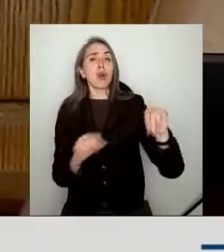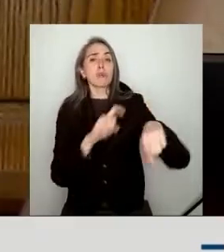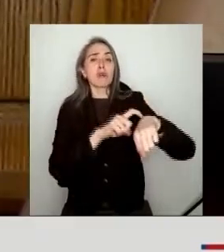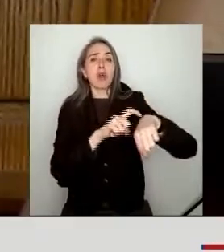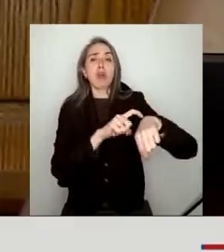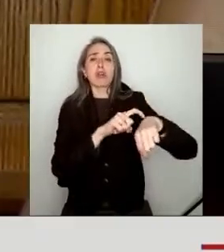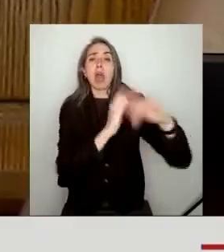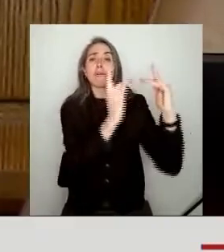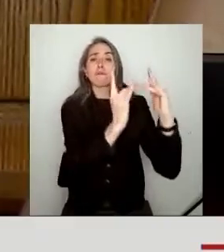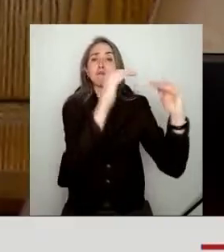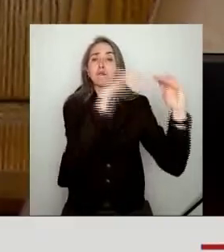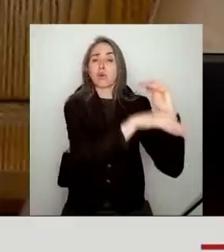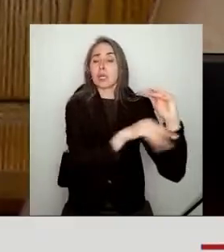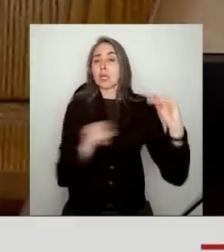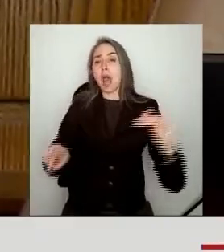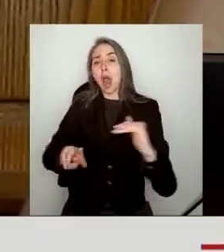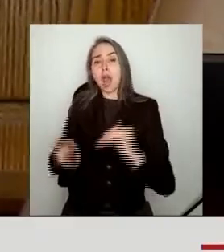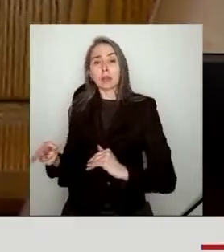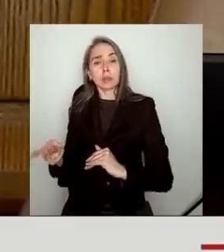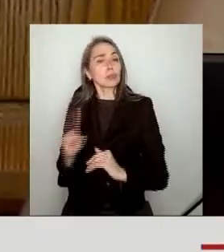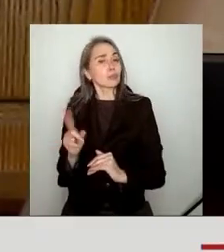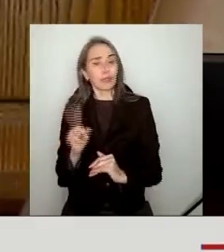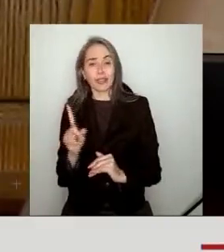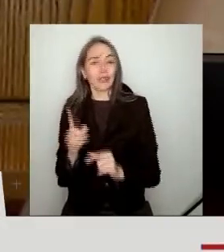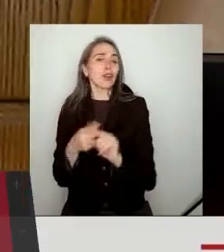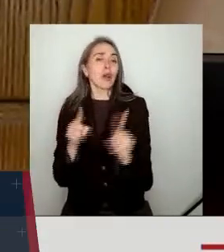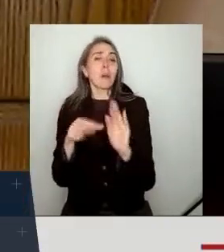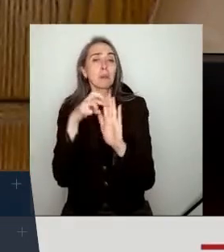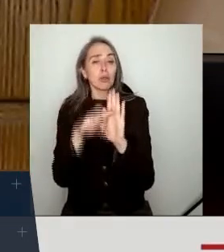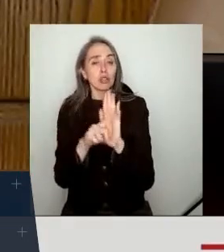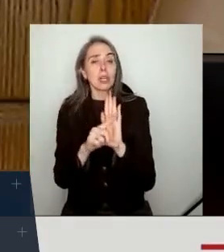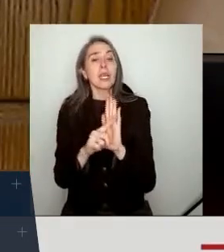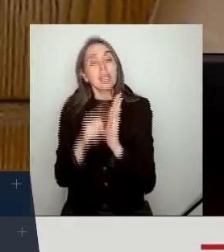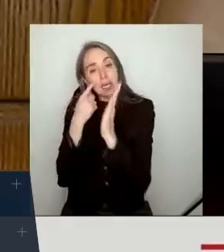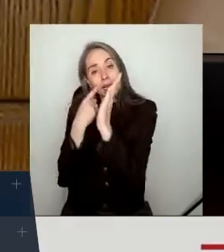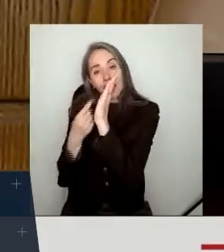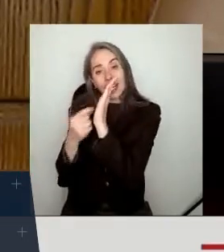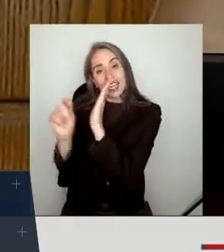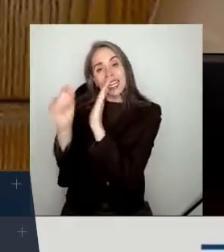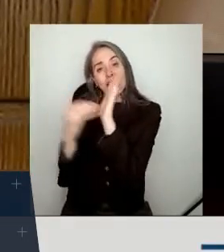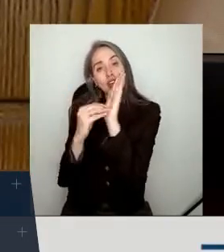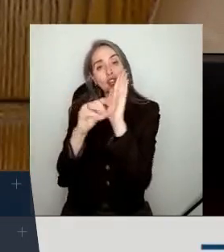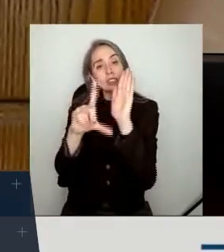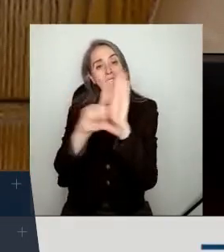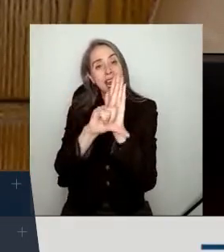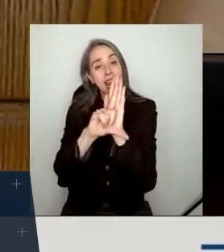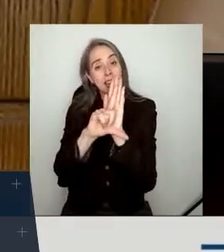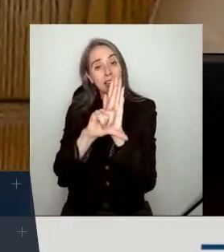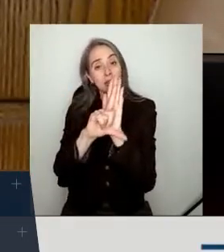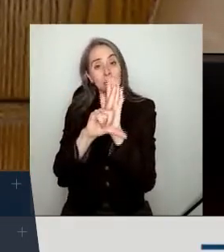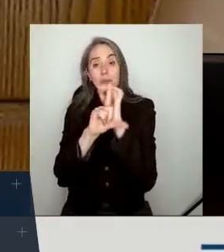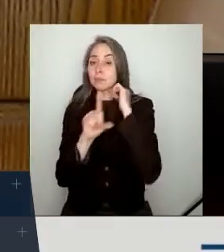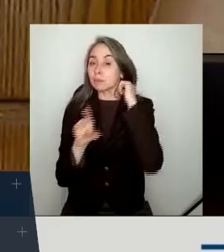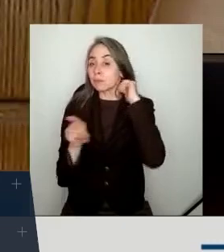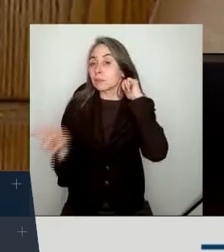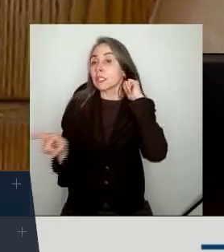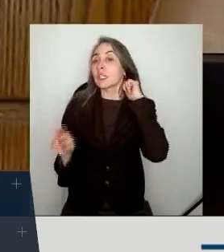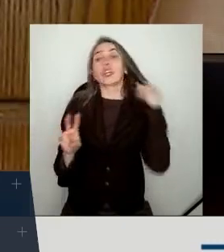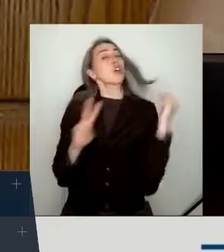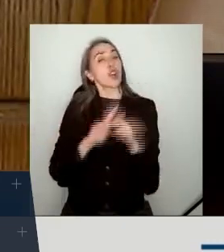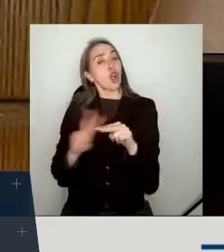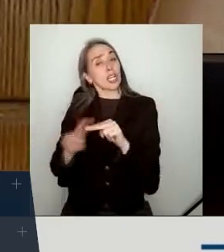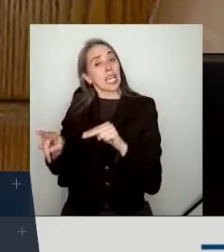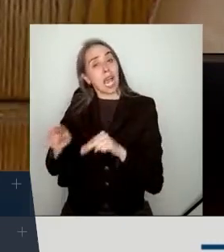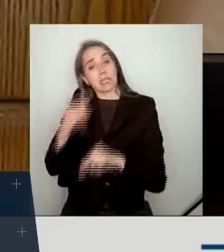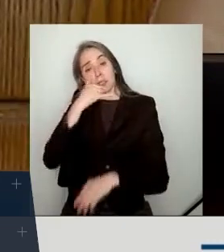Andrés cis este proyecto no es más que otorgarle un reconocimiento con Rango legal a un acto que se viene desarrollando